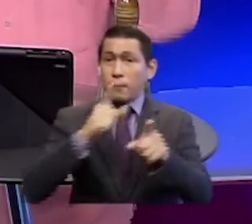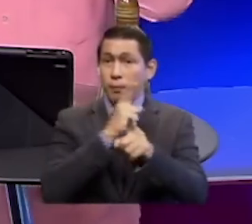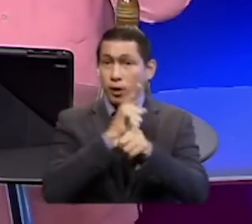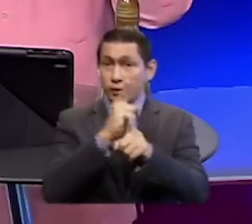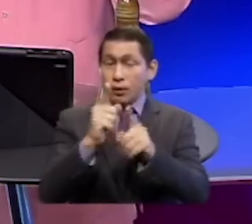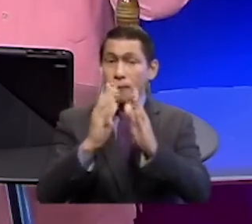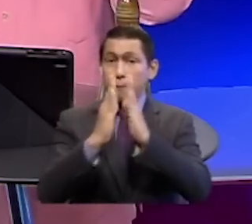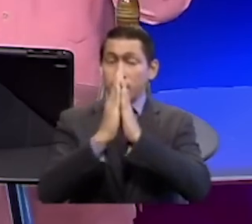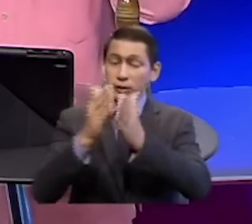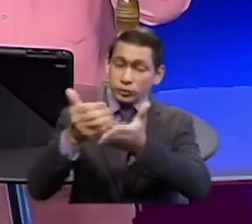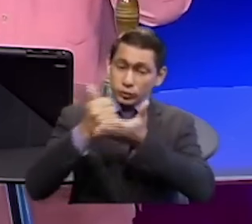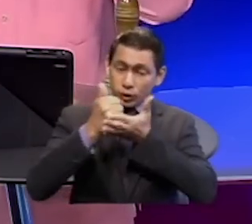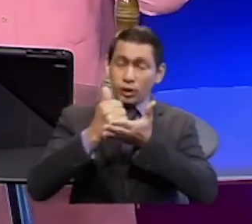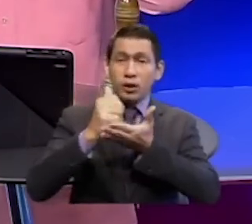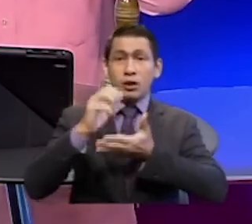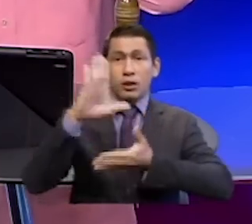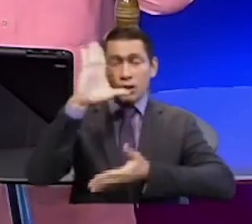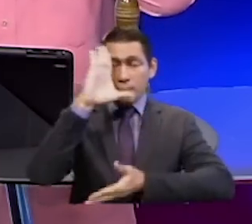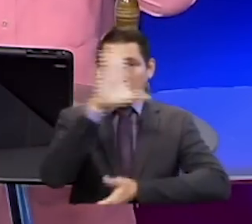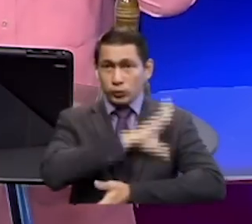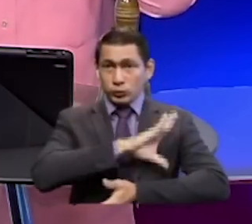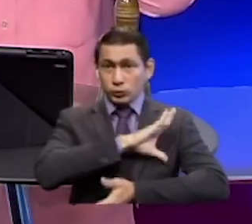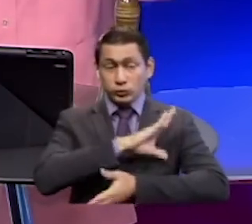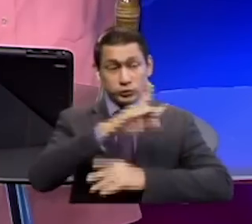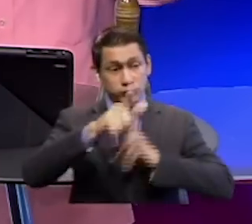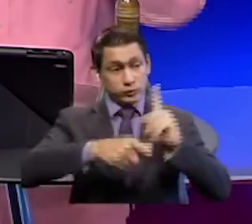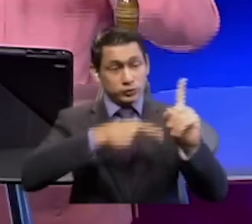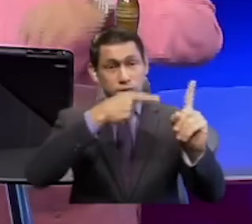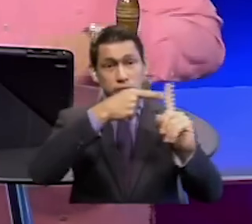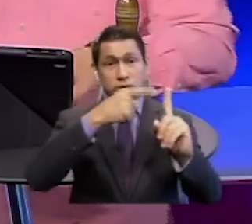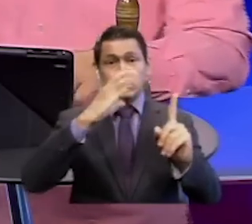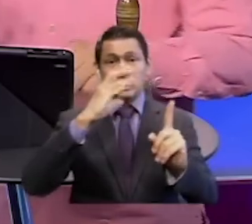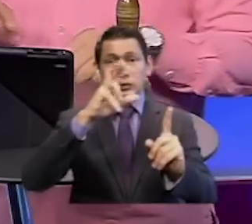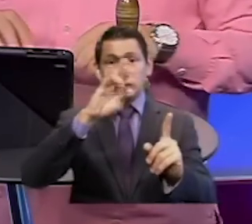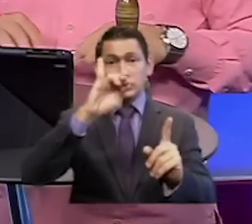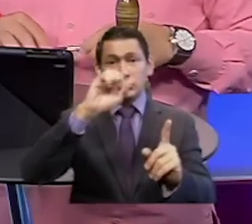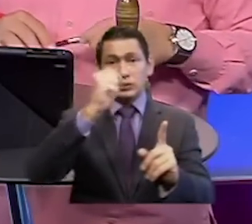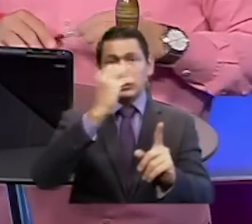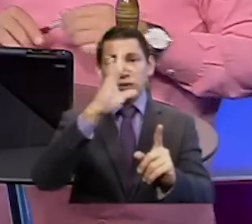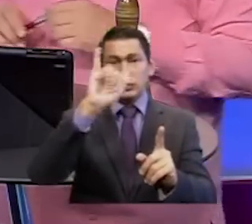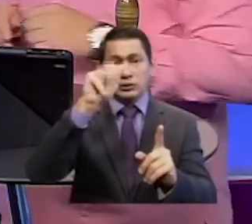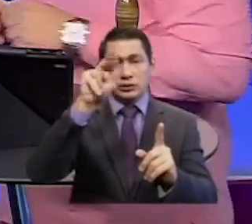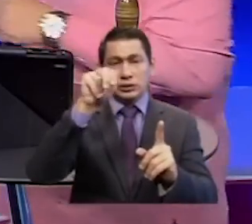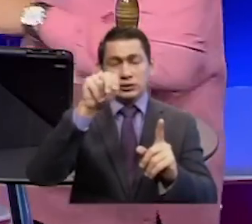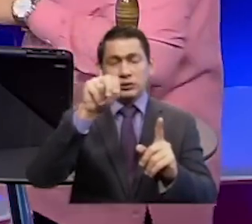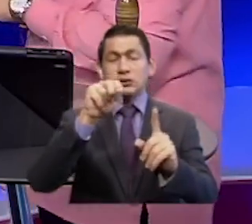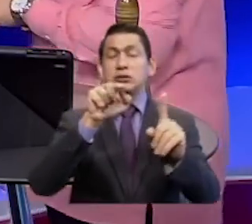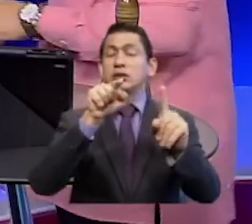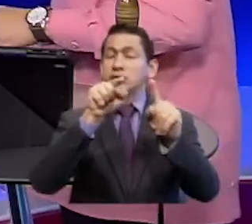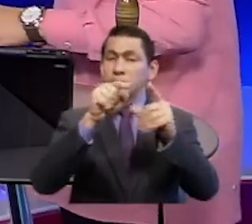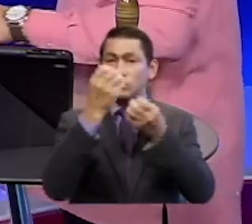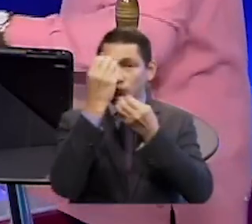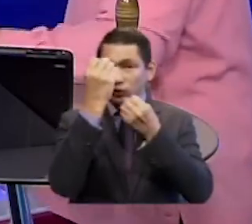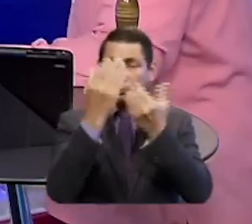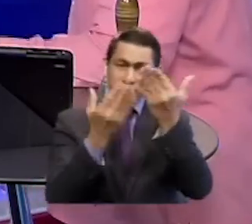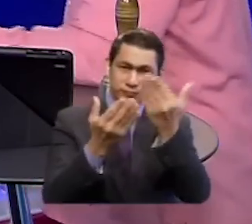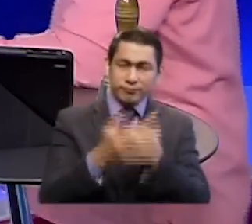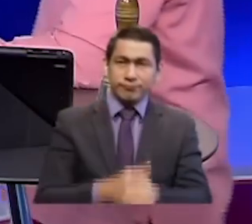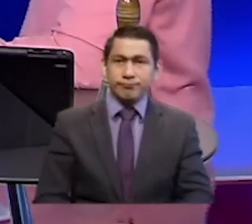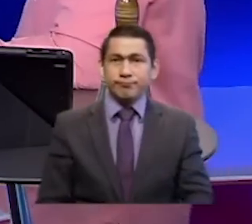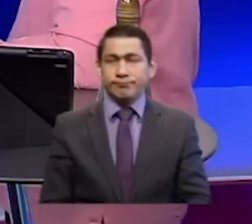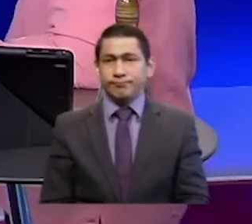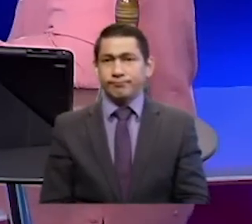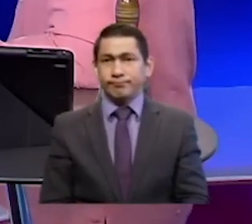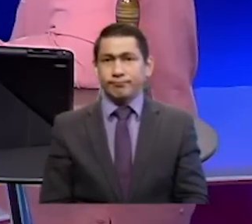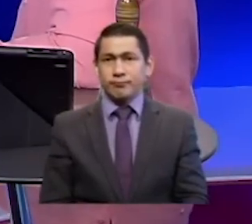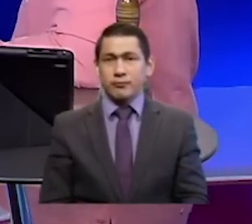policial. Cristian Eduardo Usiña, el guagua de la comunidad, nos reporta desde el sitio. 8:11. Adelante, Cristian Eduardo.